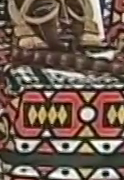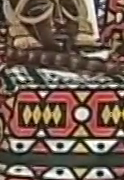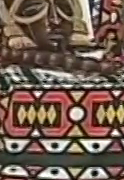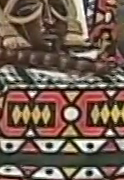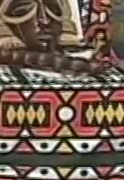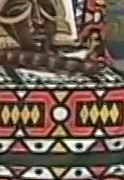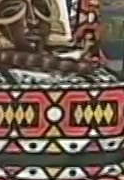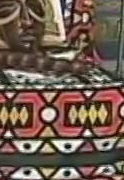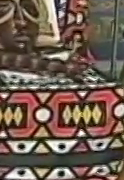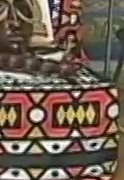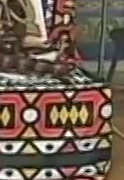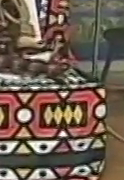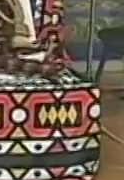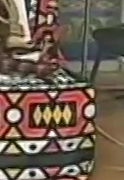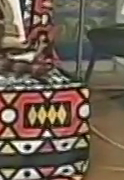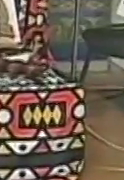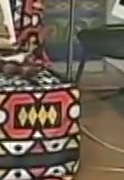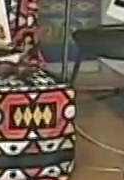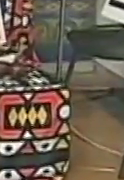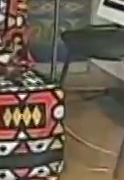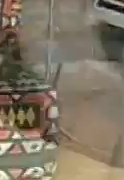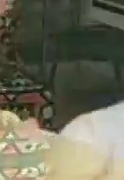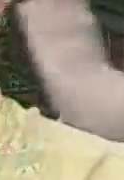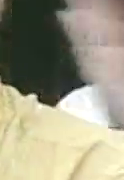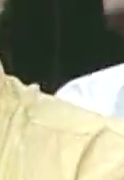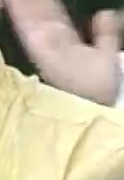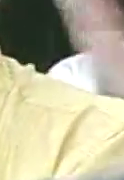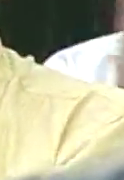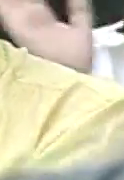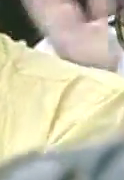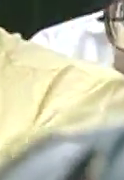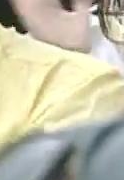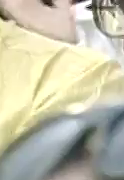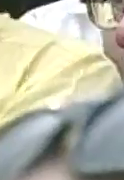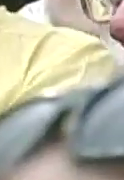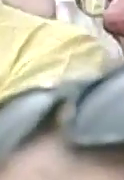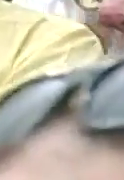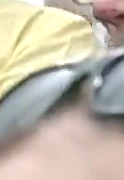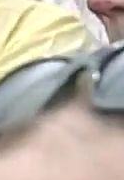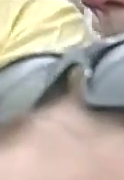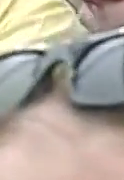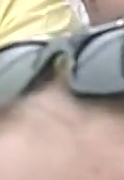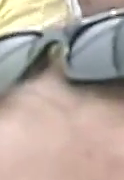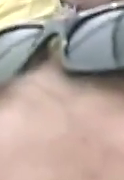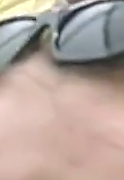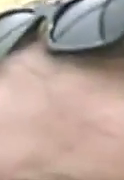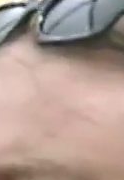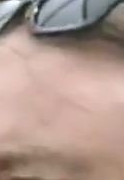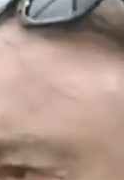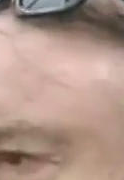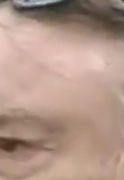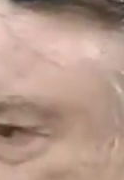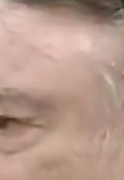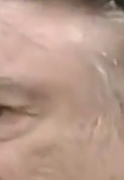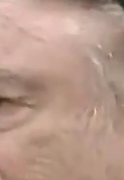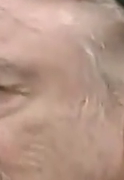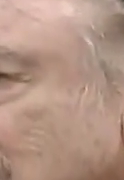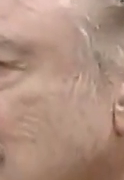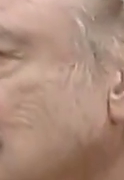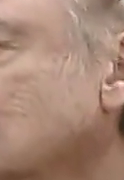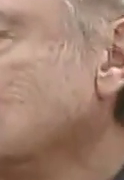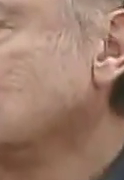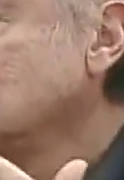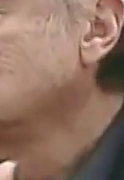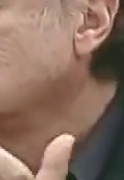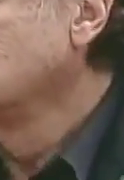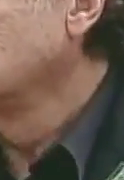hospitalario de la patria de Bolívar y nuestra hermandad indestructible con todos los pueblos del mundo. No mordemos el peine de la xenofobia,